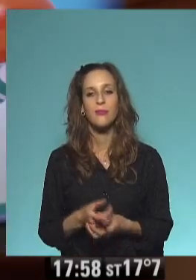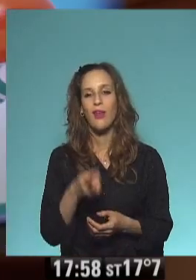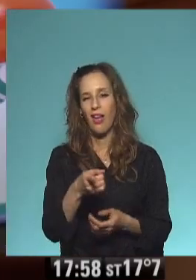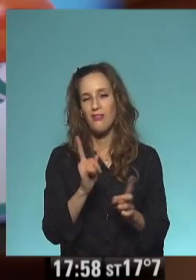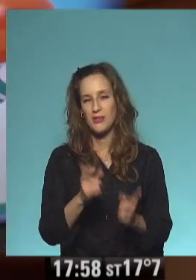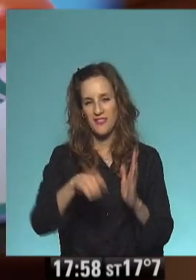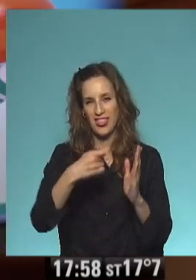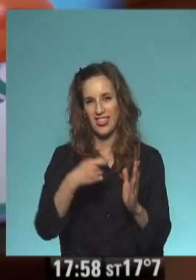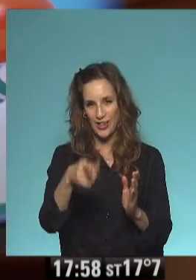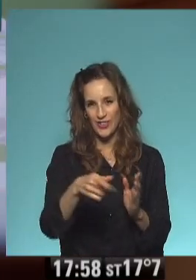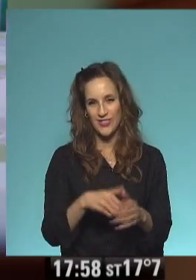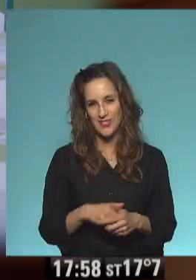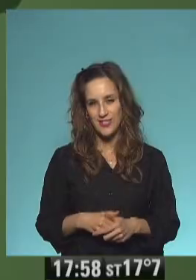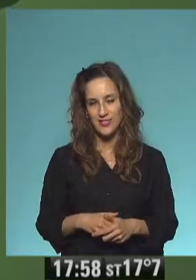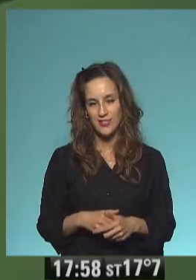canchereando!